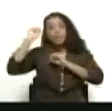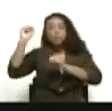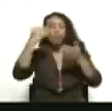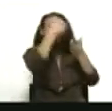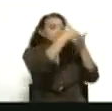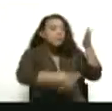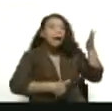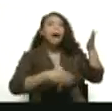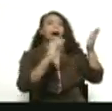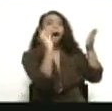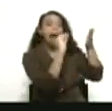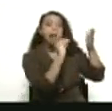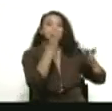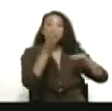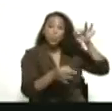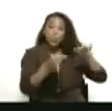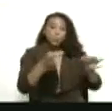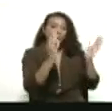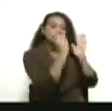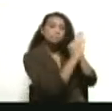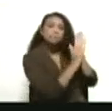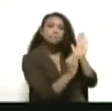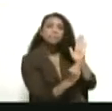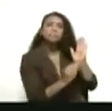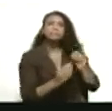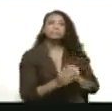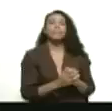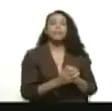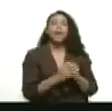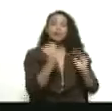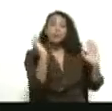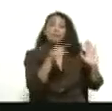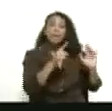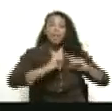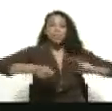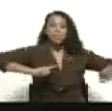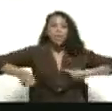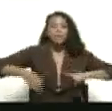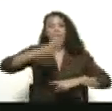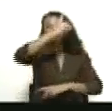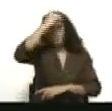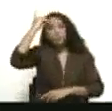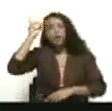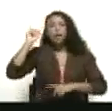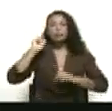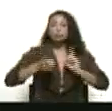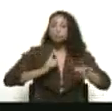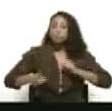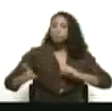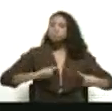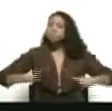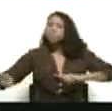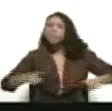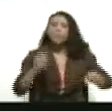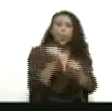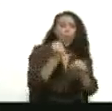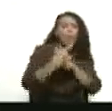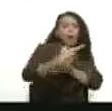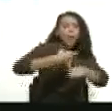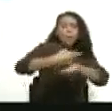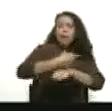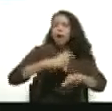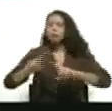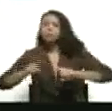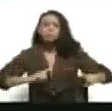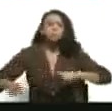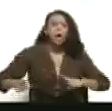la Revolución Judicial, que dirige también el diputado Diosdado Cabello y todo el equipo de gobierno